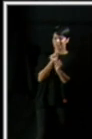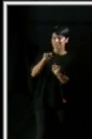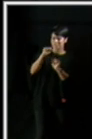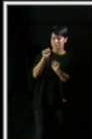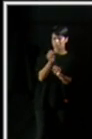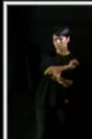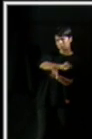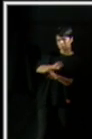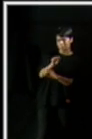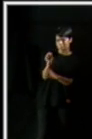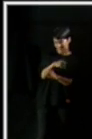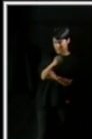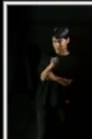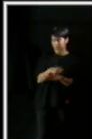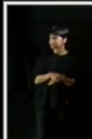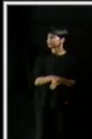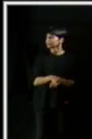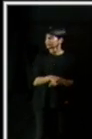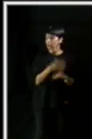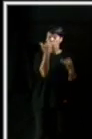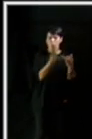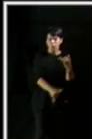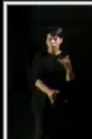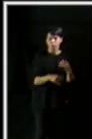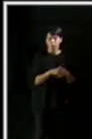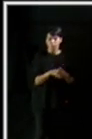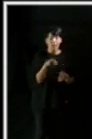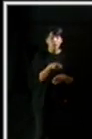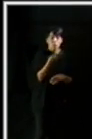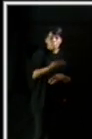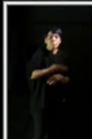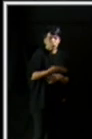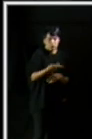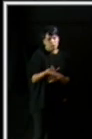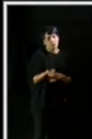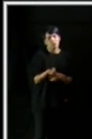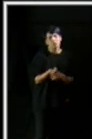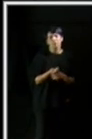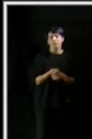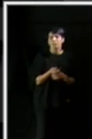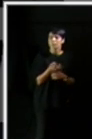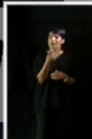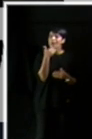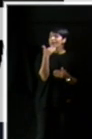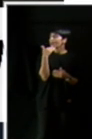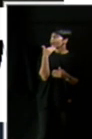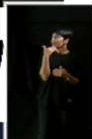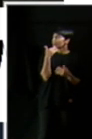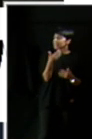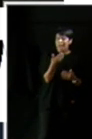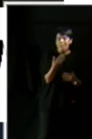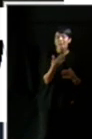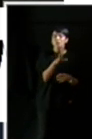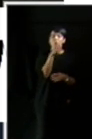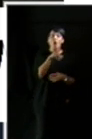previamente por último esto es importante y gracias a ciencia por la captura y el tuit